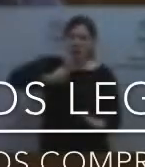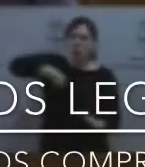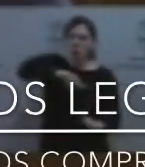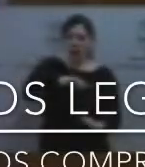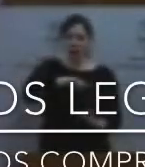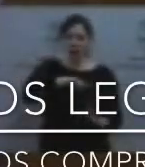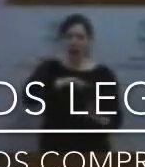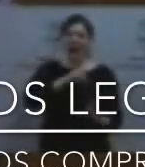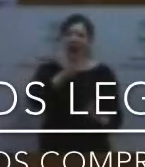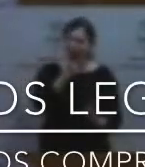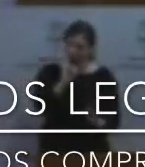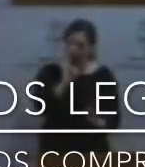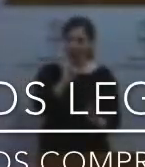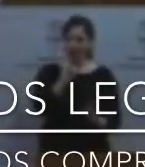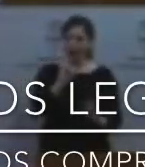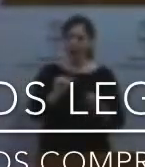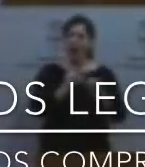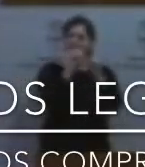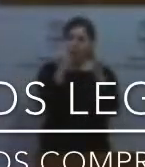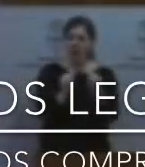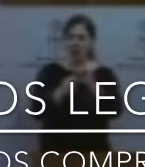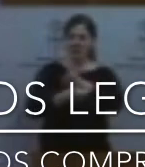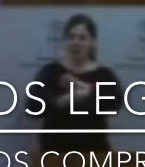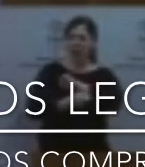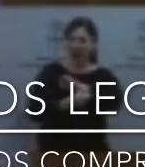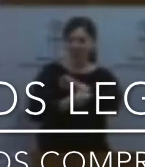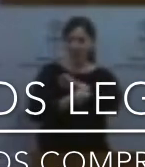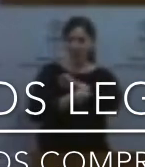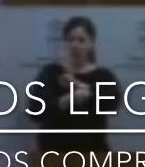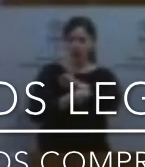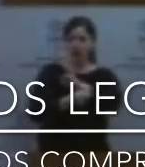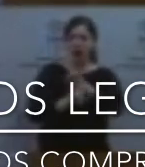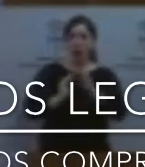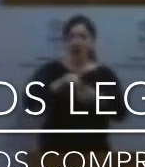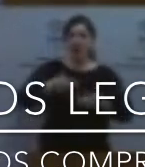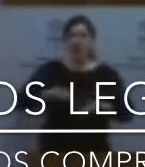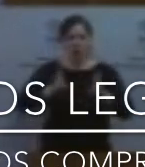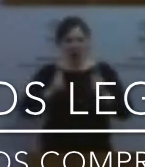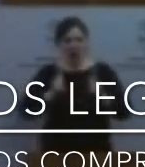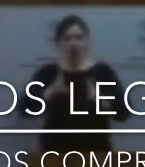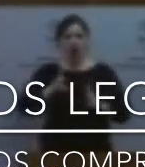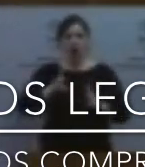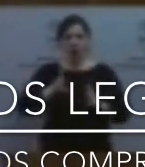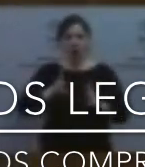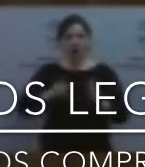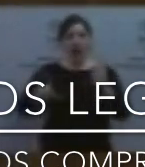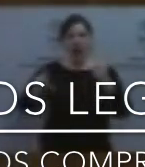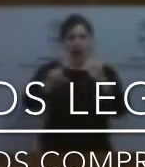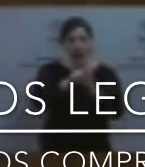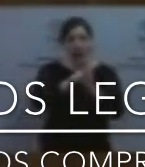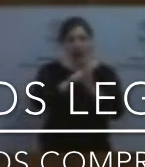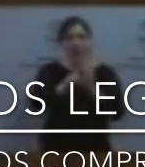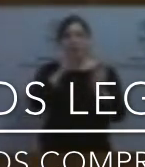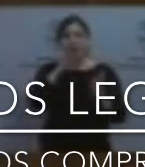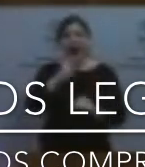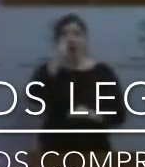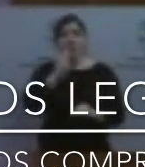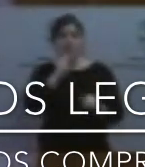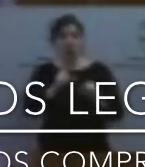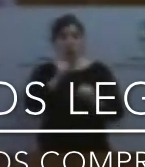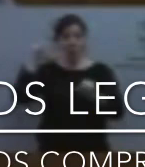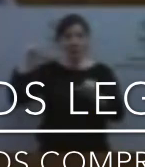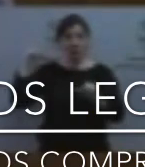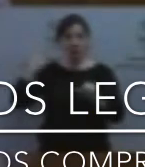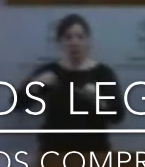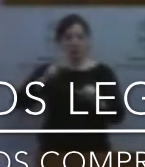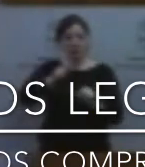democráticos y mecanismos legítimos para garantizar el cumplimiento de los compromisos adquiridos entre Alcoa y los trabajadores y avalados por el Ministerio.